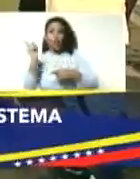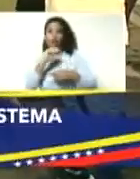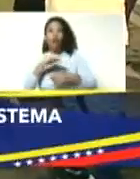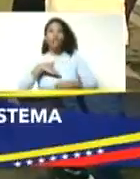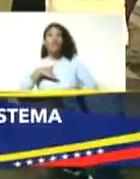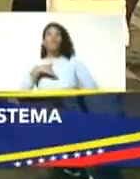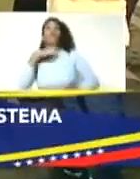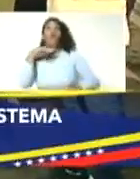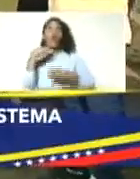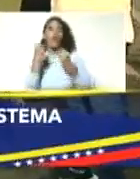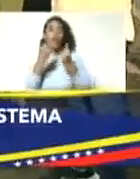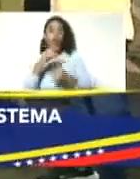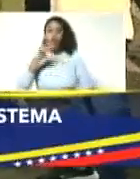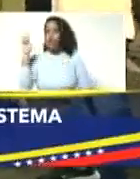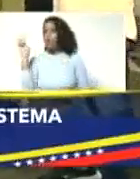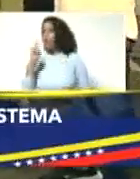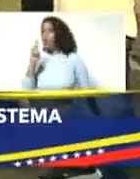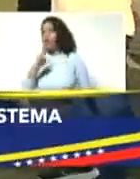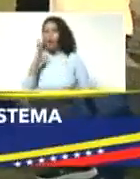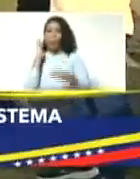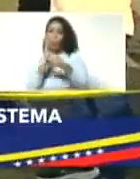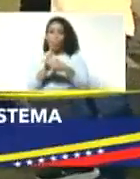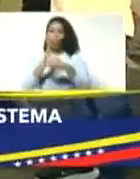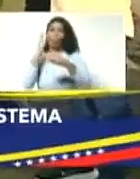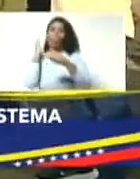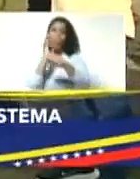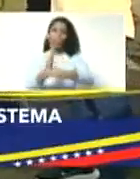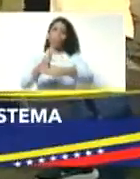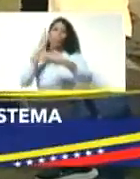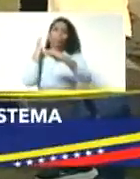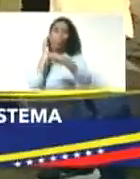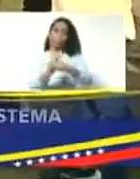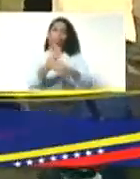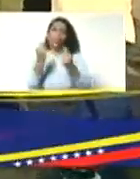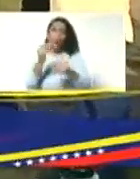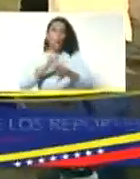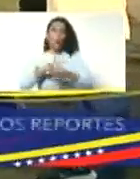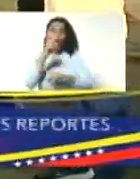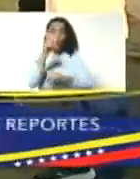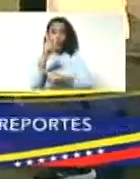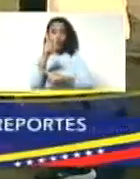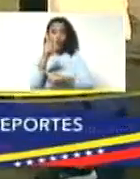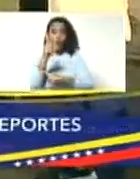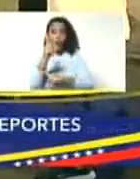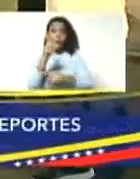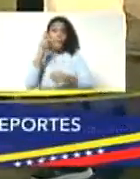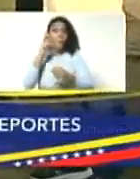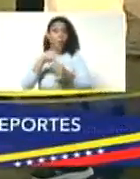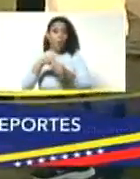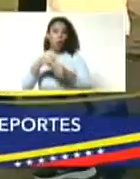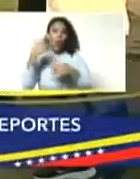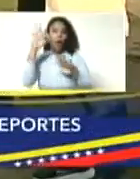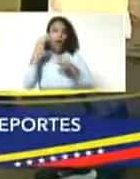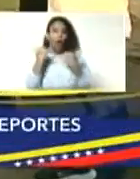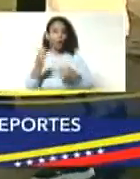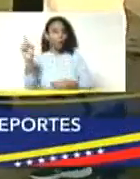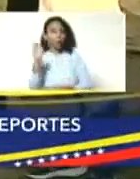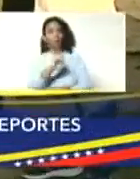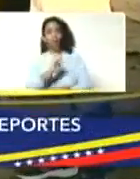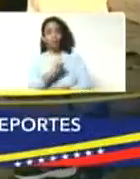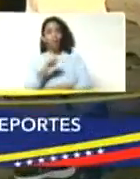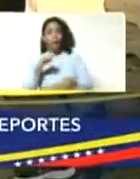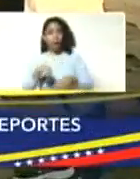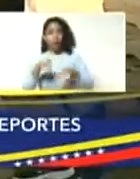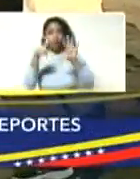los reales nunca. Rielazo, rielazo, rielazo, porque había un chorro petrolero. Ahora no, en